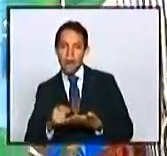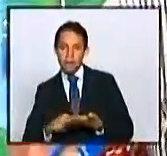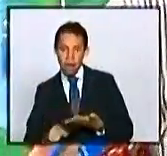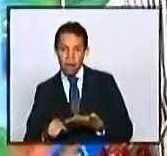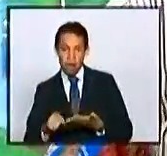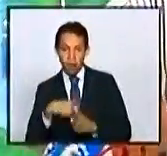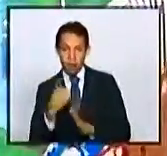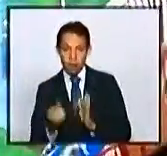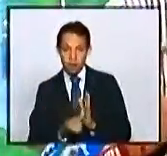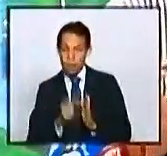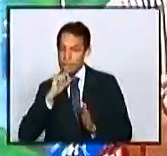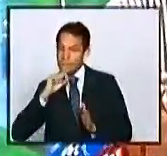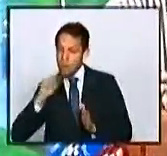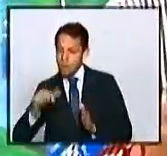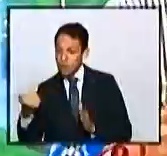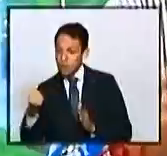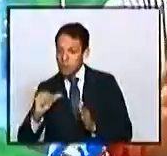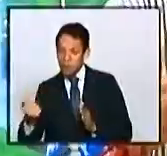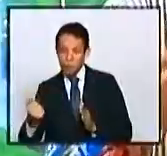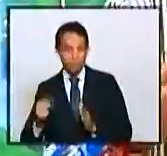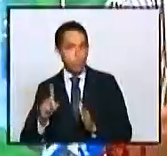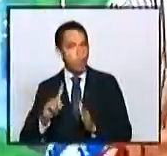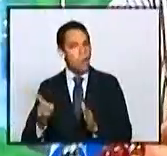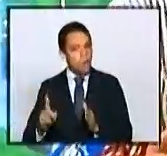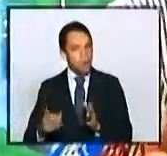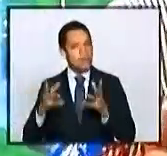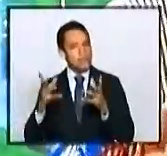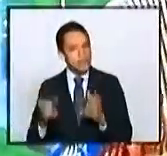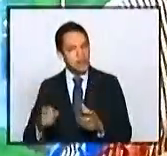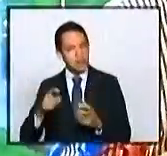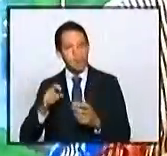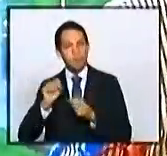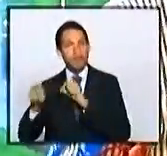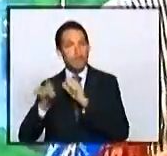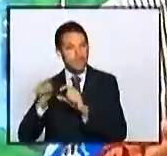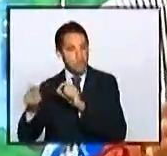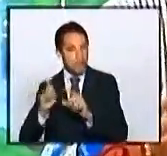no tienen preguntas correctas, incorrectas. Lo que uno busca con un test